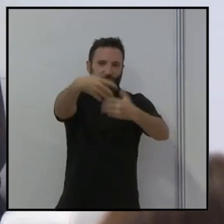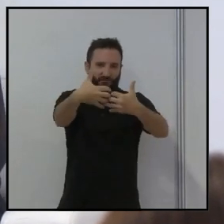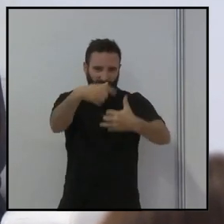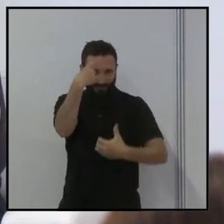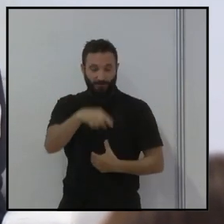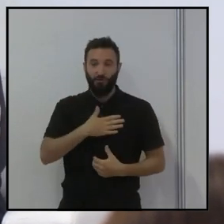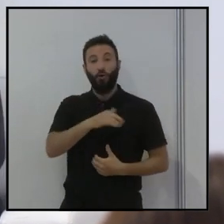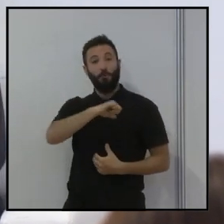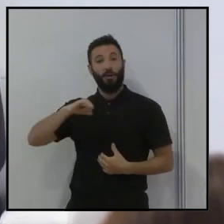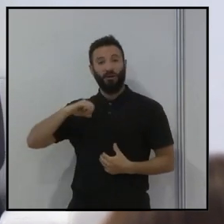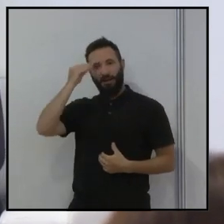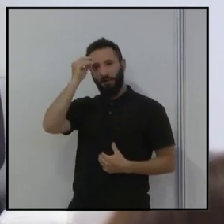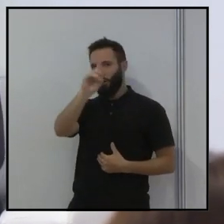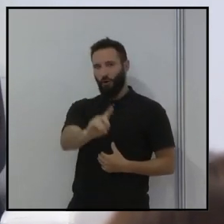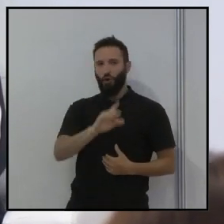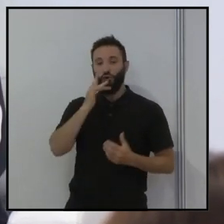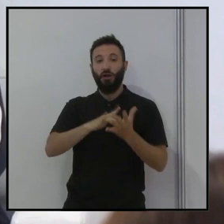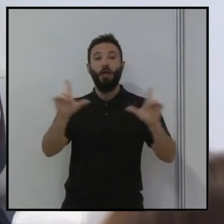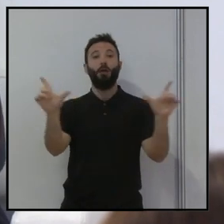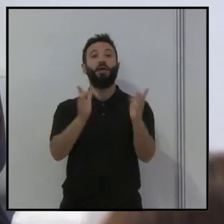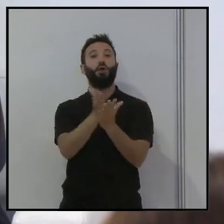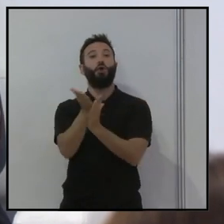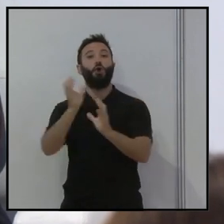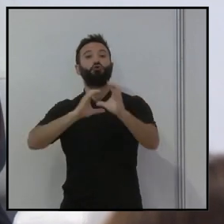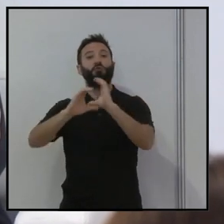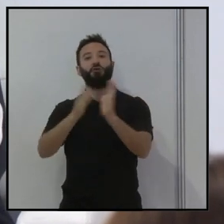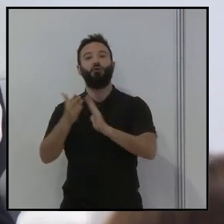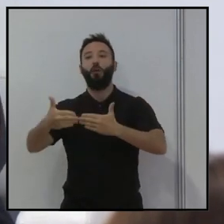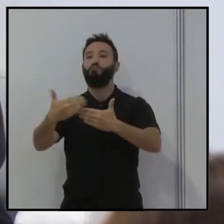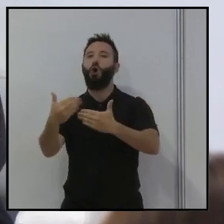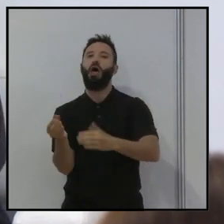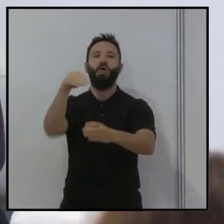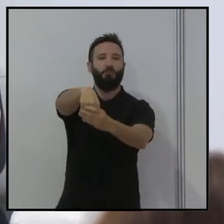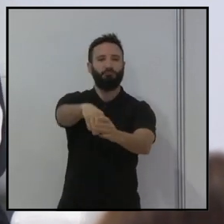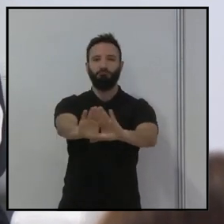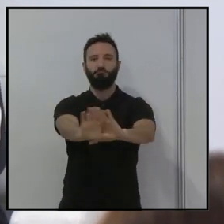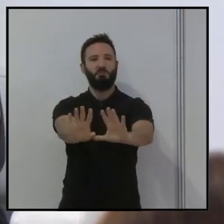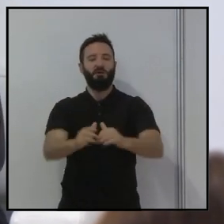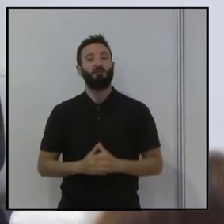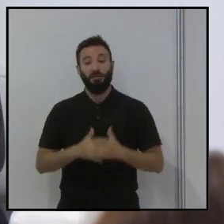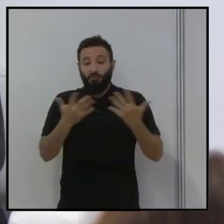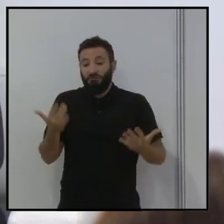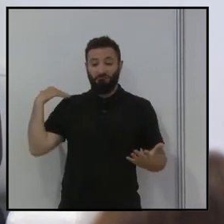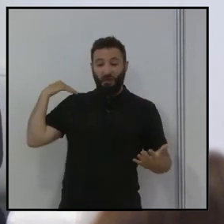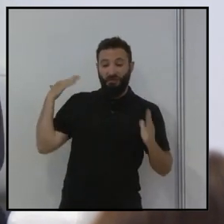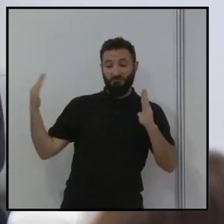creo que no. Creo que los medios generalmente lo que hacen es se suman a la moda de lo que haya. Eso es lo que creo. Entonces, durante un tiempo,